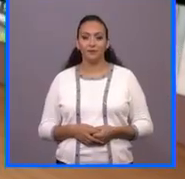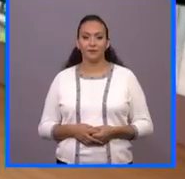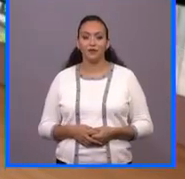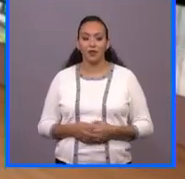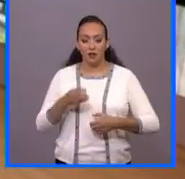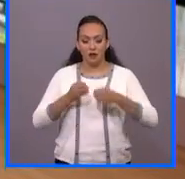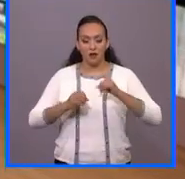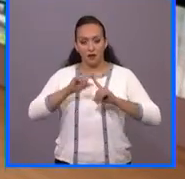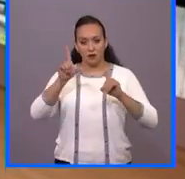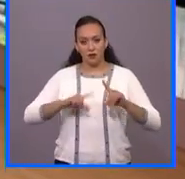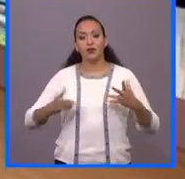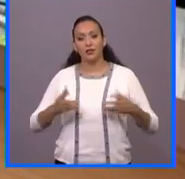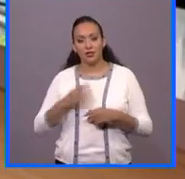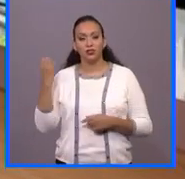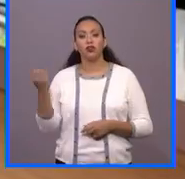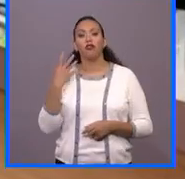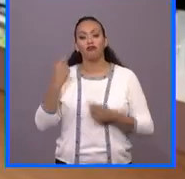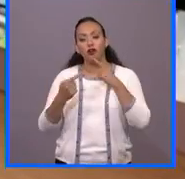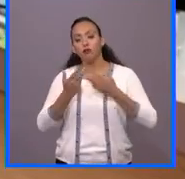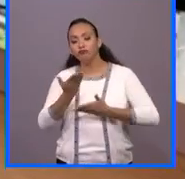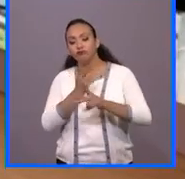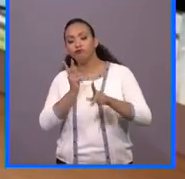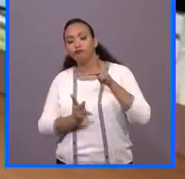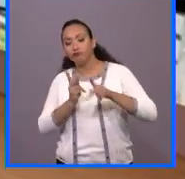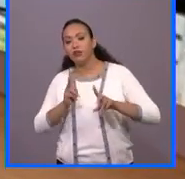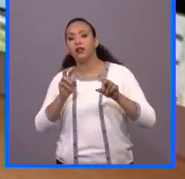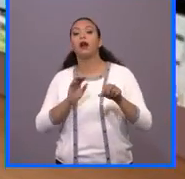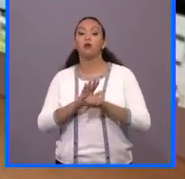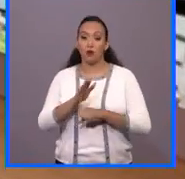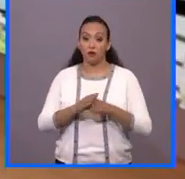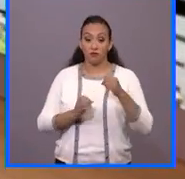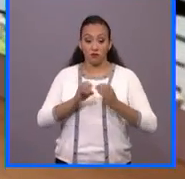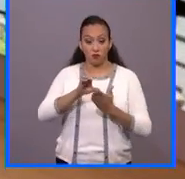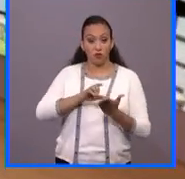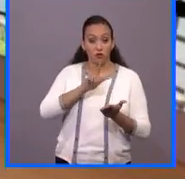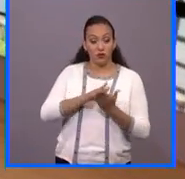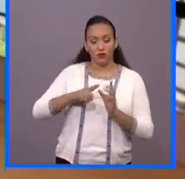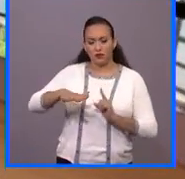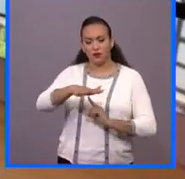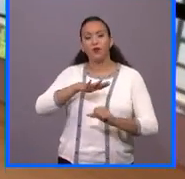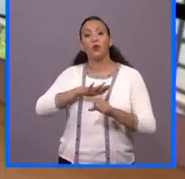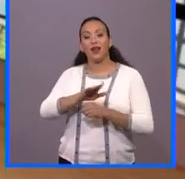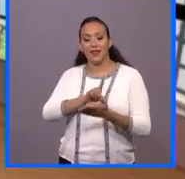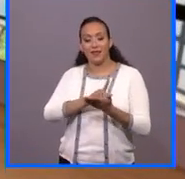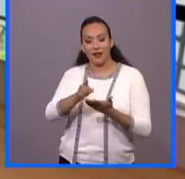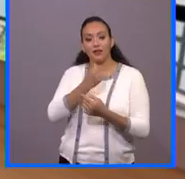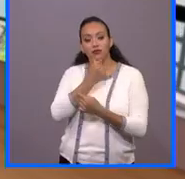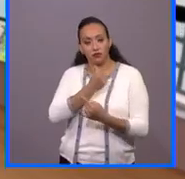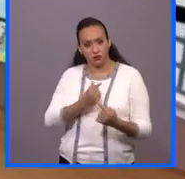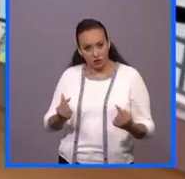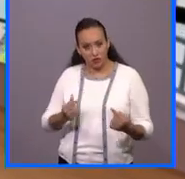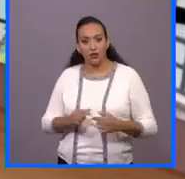En la Suprema Corte se llevó a cabo un foro en el que se analizaron los criterios de cortes constitucionales en torno al derecho de los